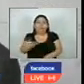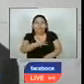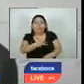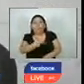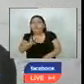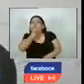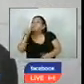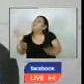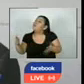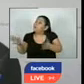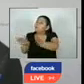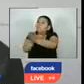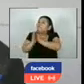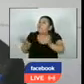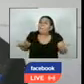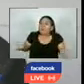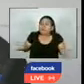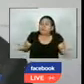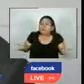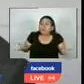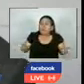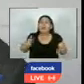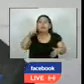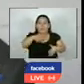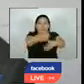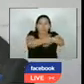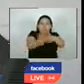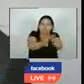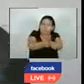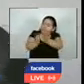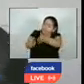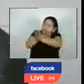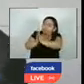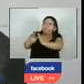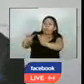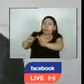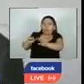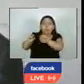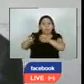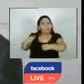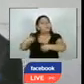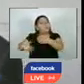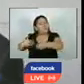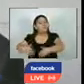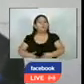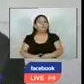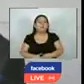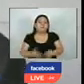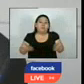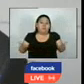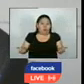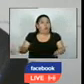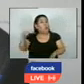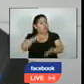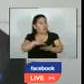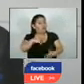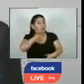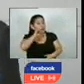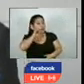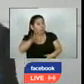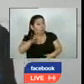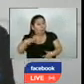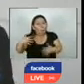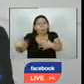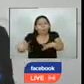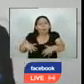a pedir un informe, vamos a ver qué es lo que está sucediendo. Desde la Asamblea nosotros vamos a hacer todo lo que sea necesario, pero repito, no